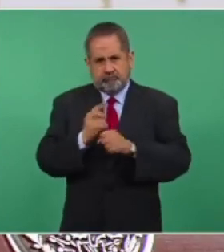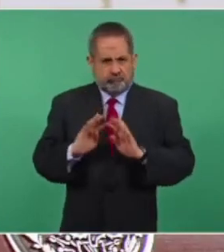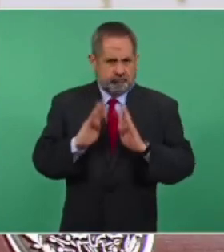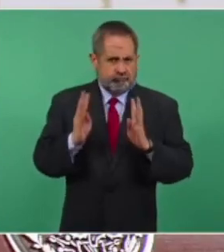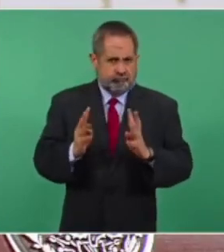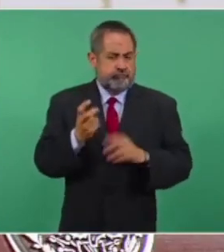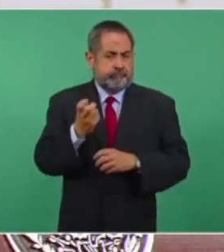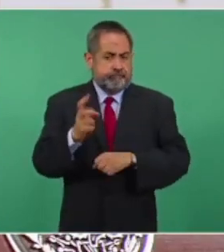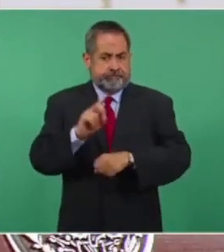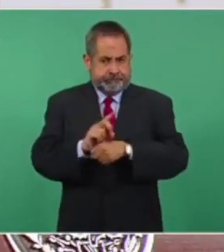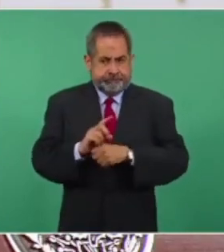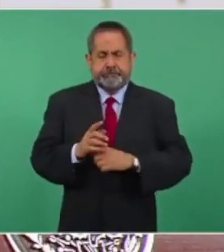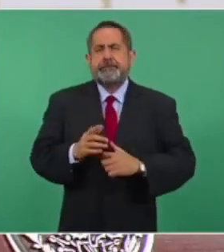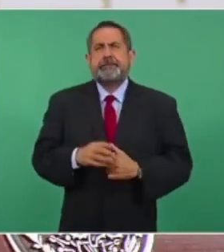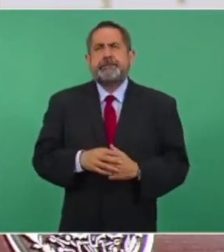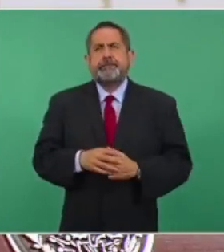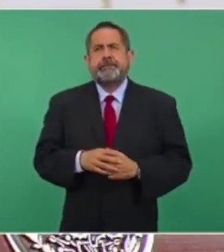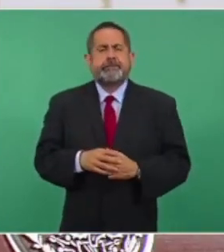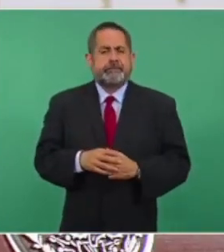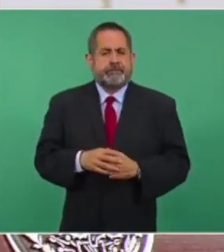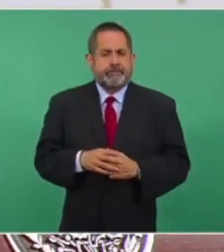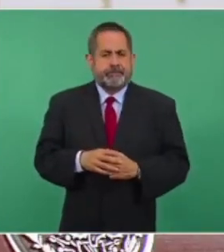ese día.